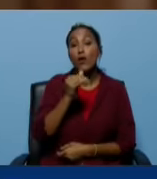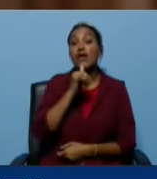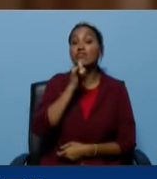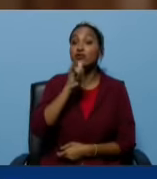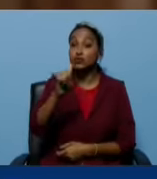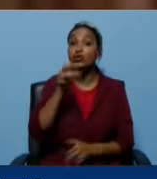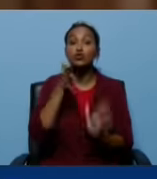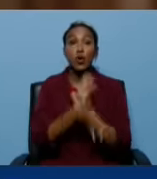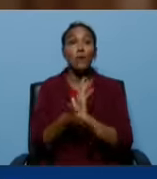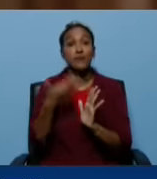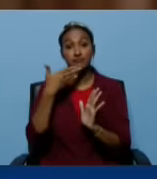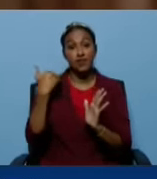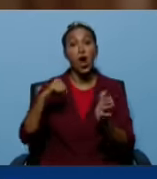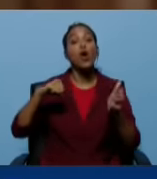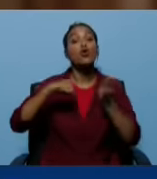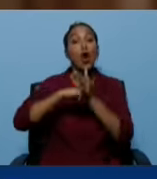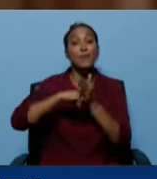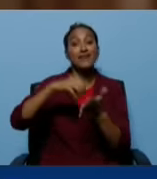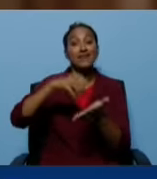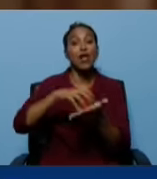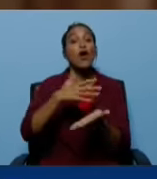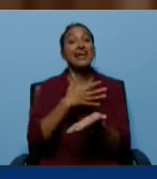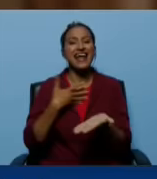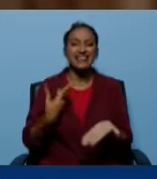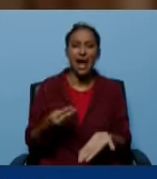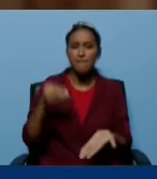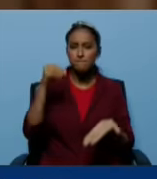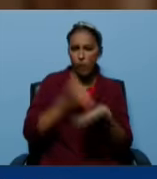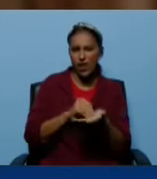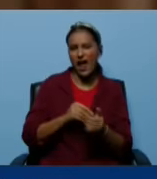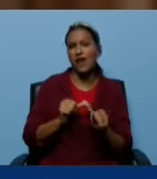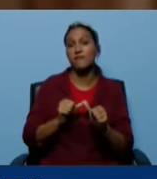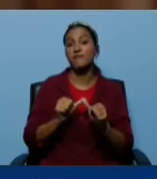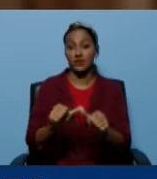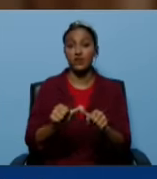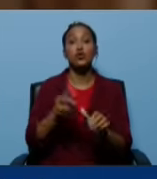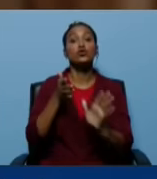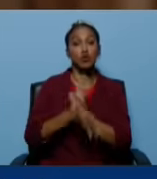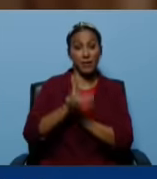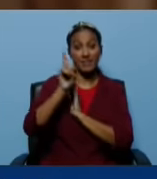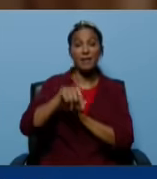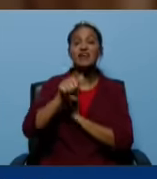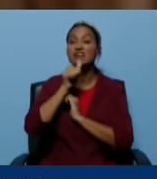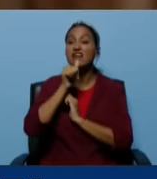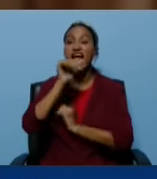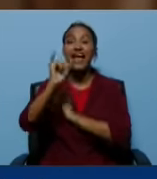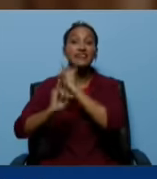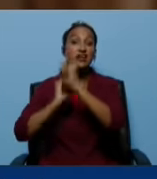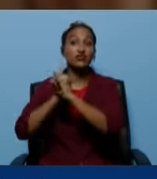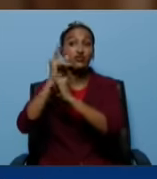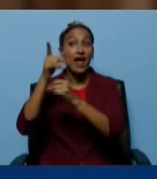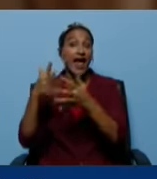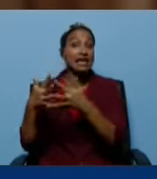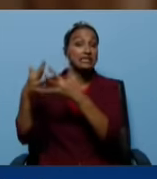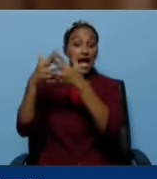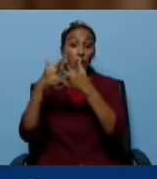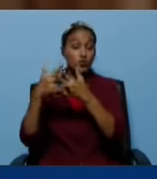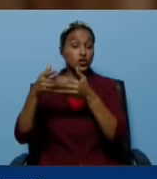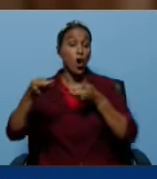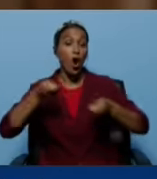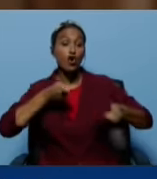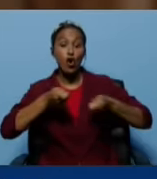golpe de Estado que se trató de imponer en Venezuela también tenía un origen desde el exterior, desde los Estados Unidos. Hoy queda claro,